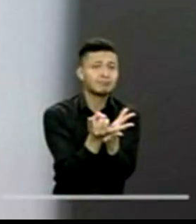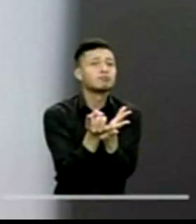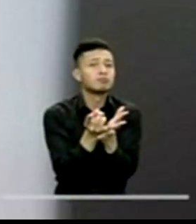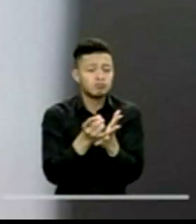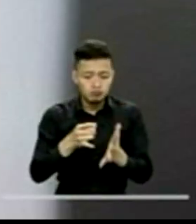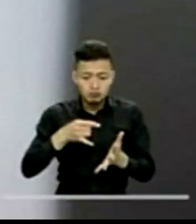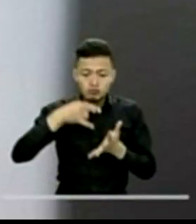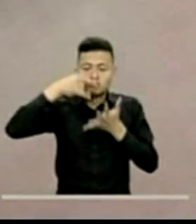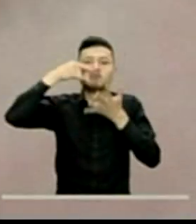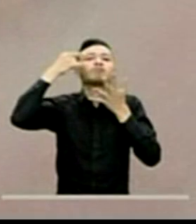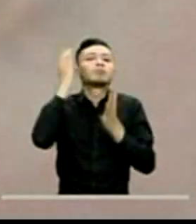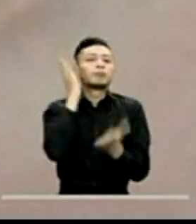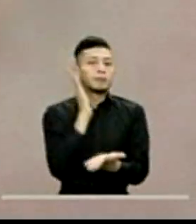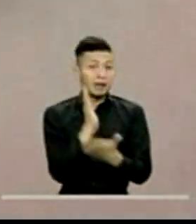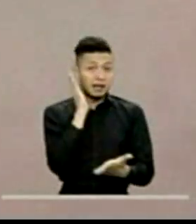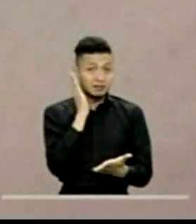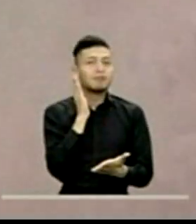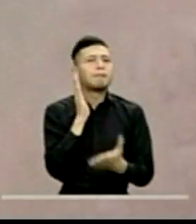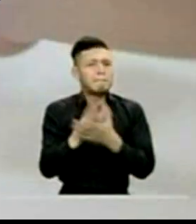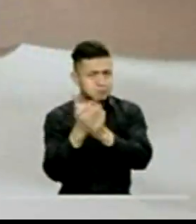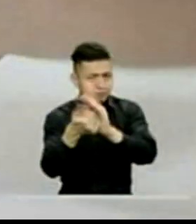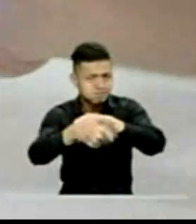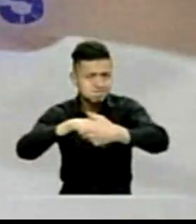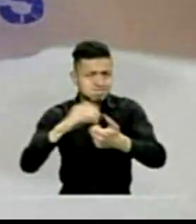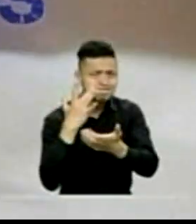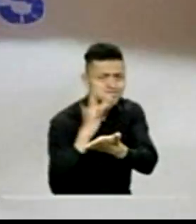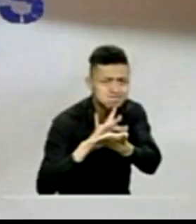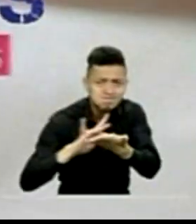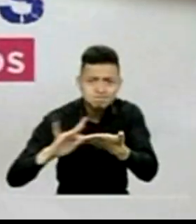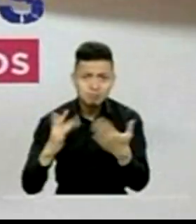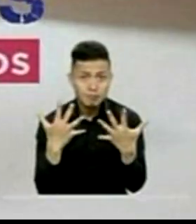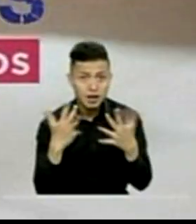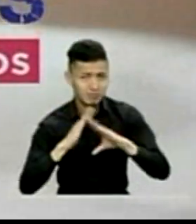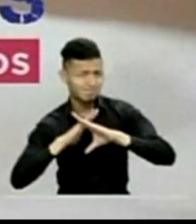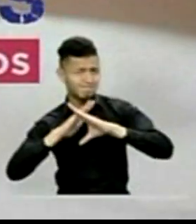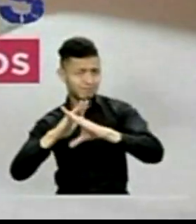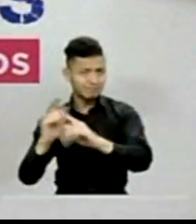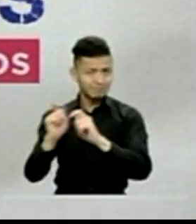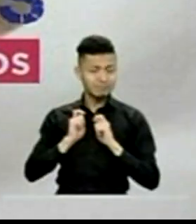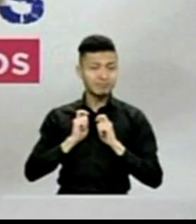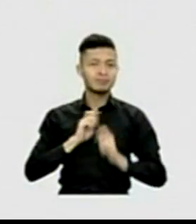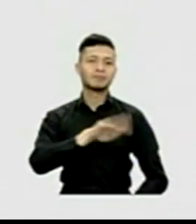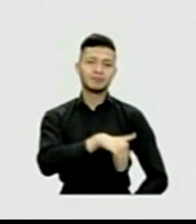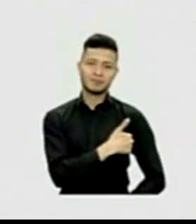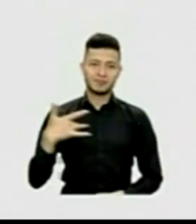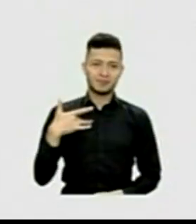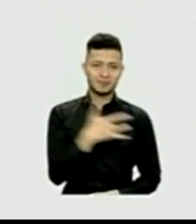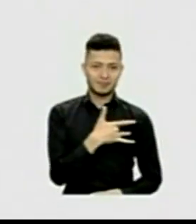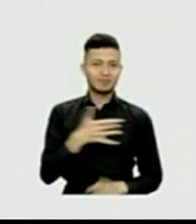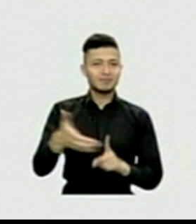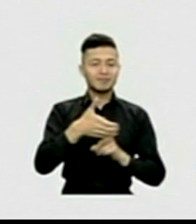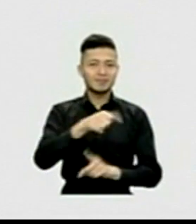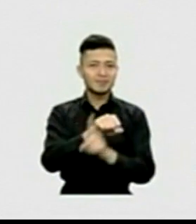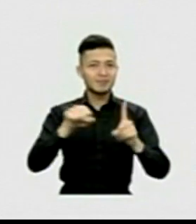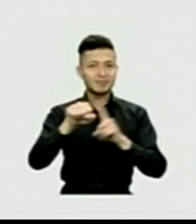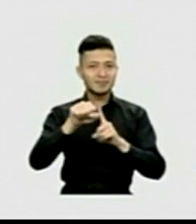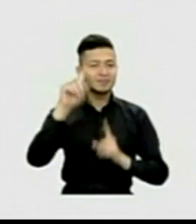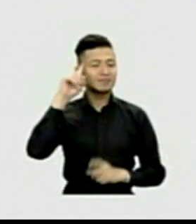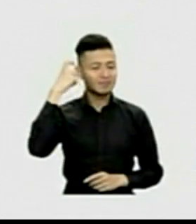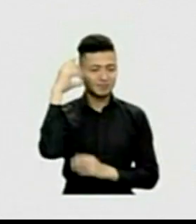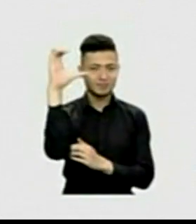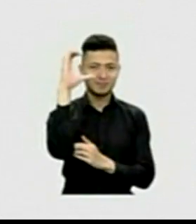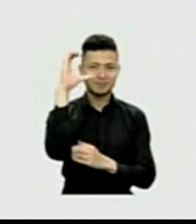nuestras manos y entrar a nuestro organismo. Por eso, lávate bien las manos y evita el contagio. Ministerio de Salud y Protección